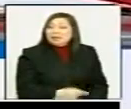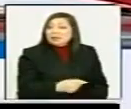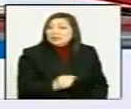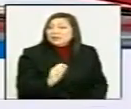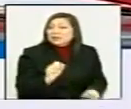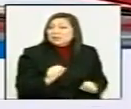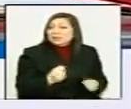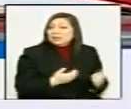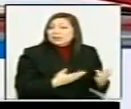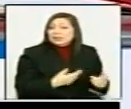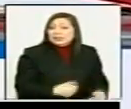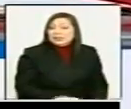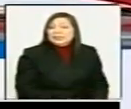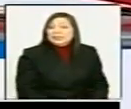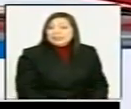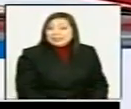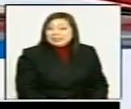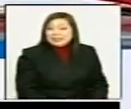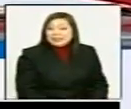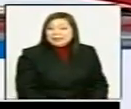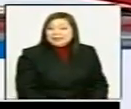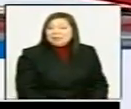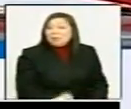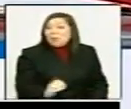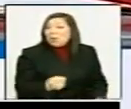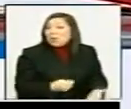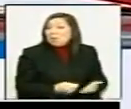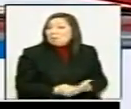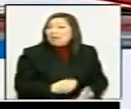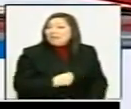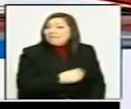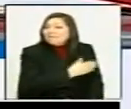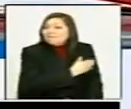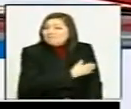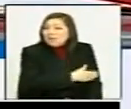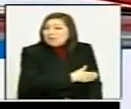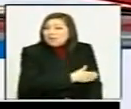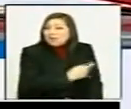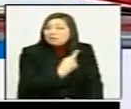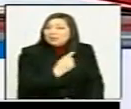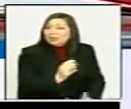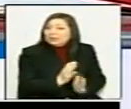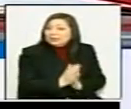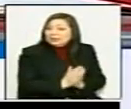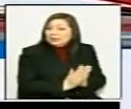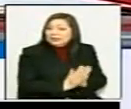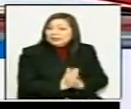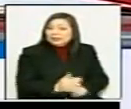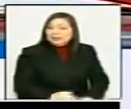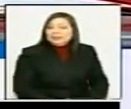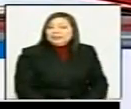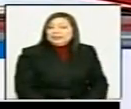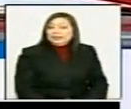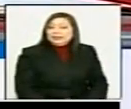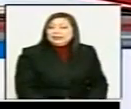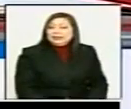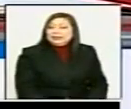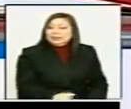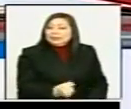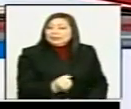esperan obtener o comprar favores o beneficios o privilegios